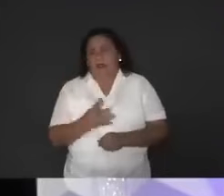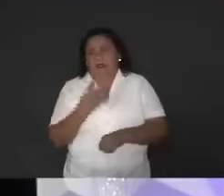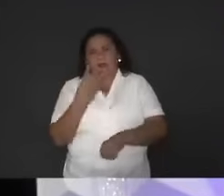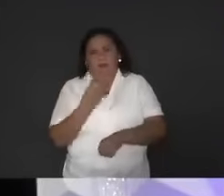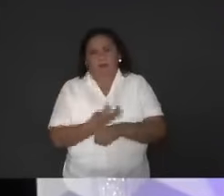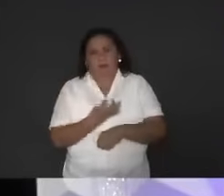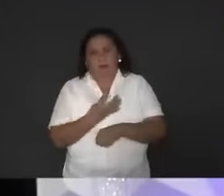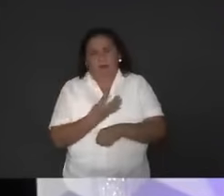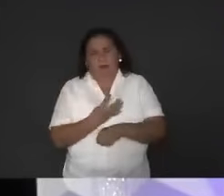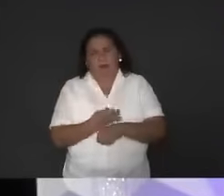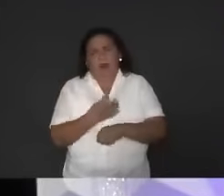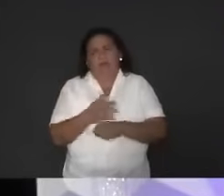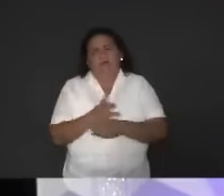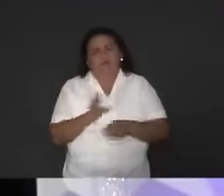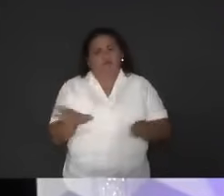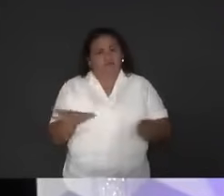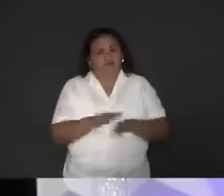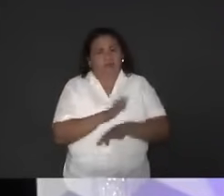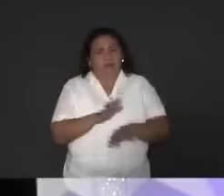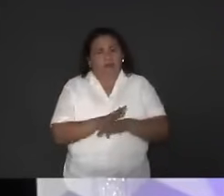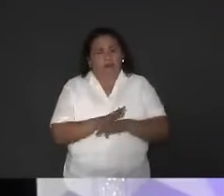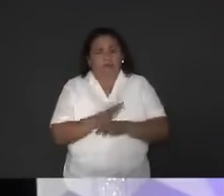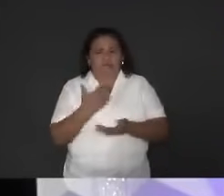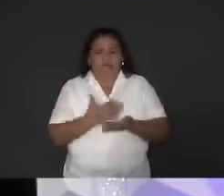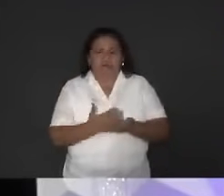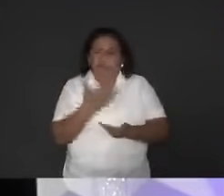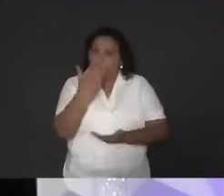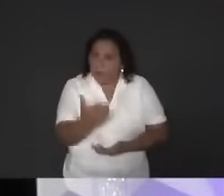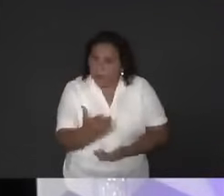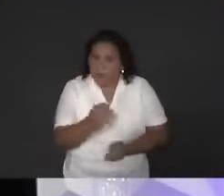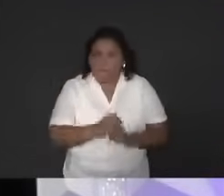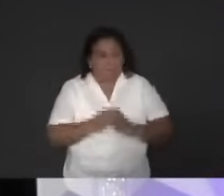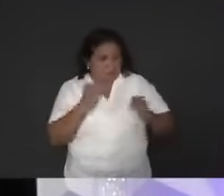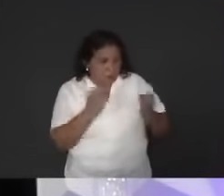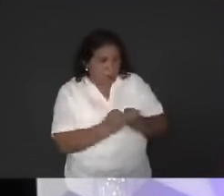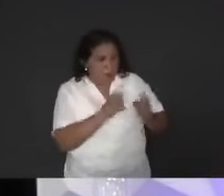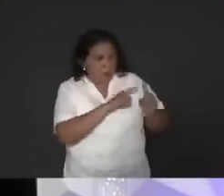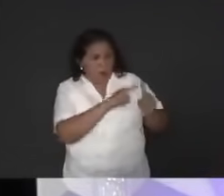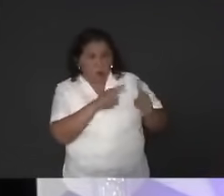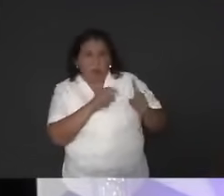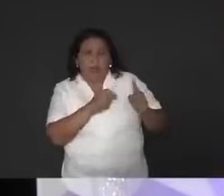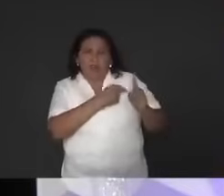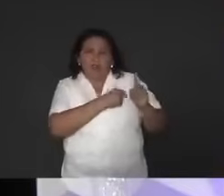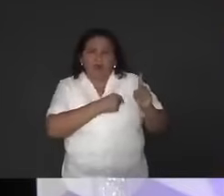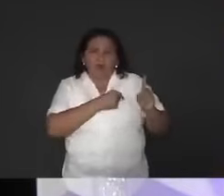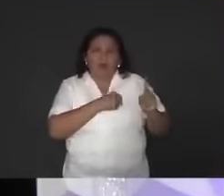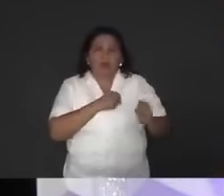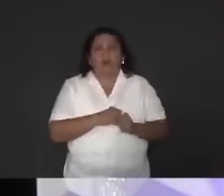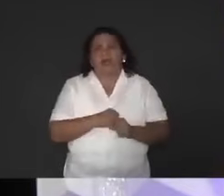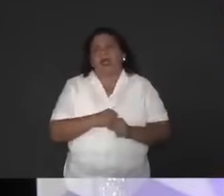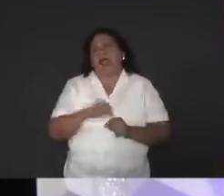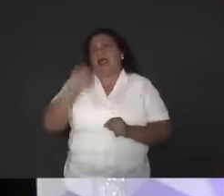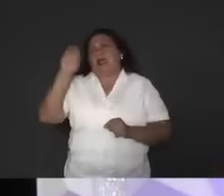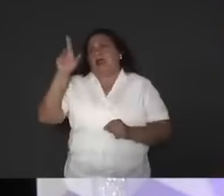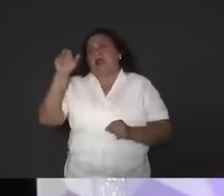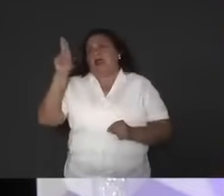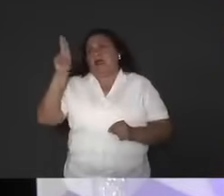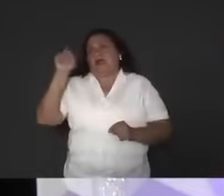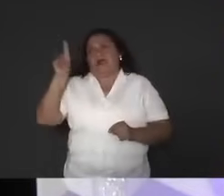transformación la esperanza de un futuro mejor, que junto con la doctora Claudia Sheinbaum vamos a